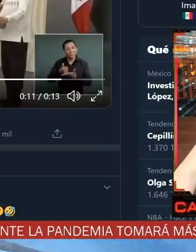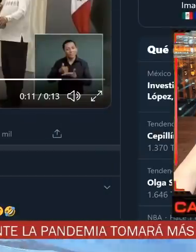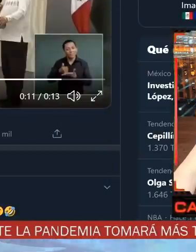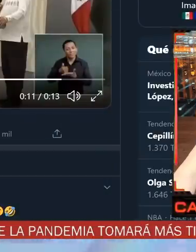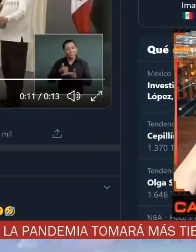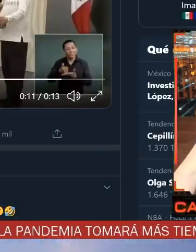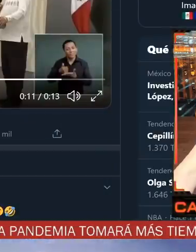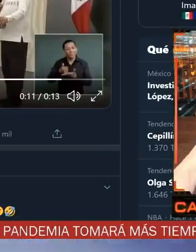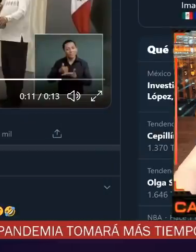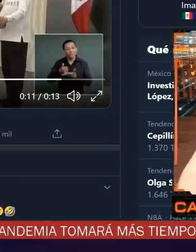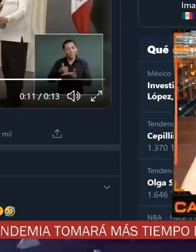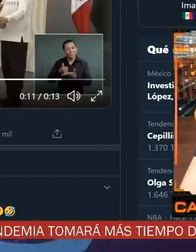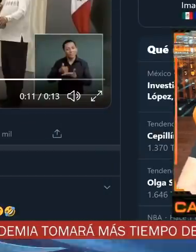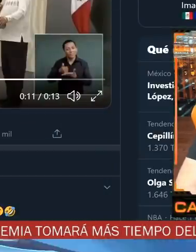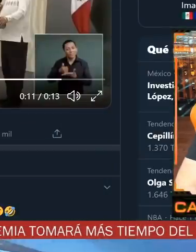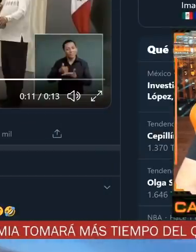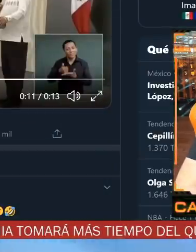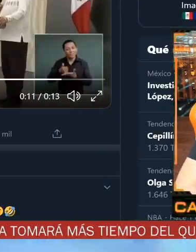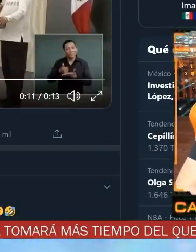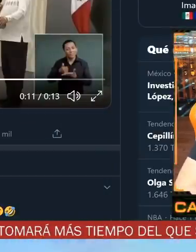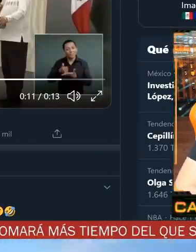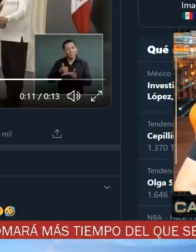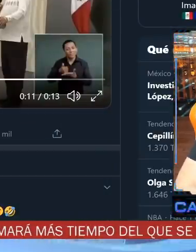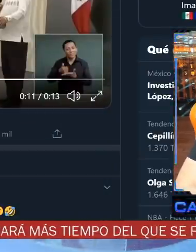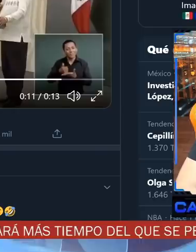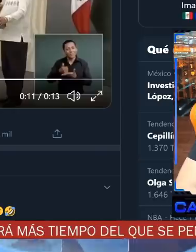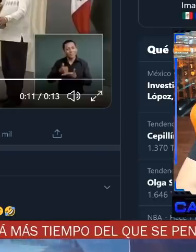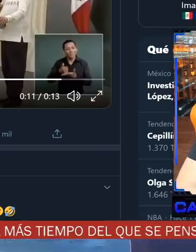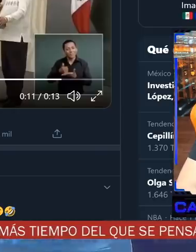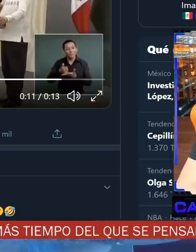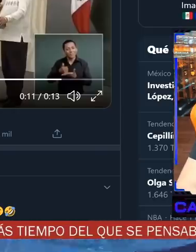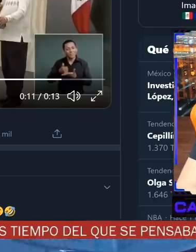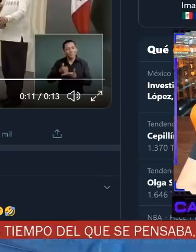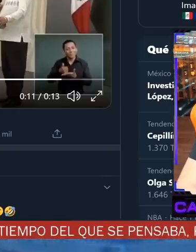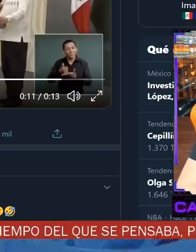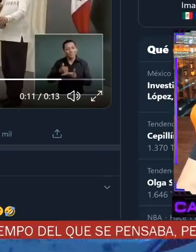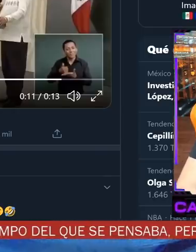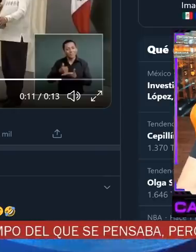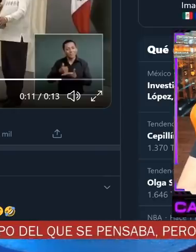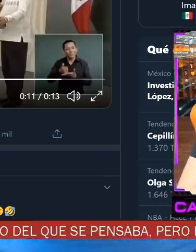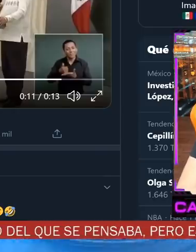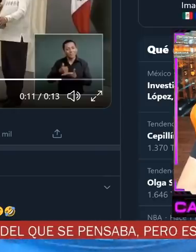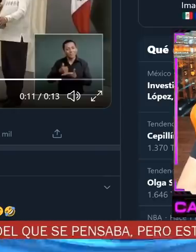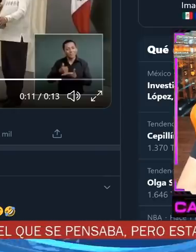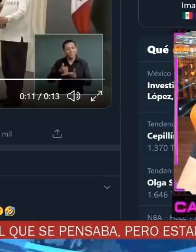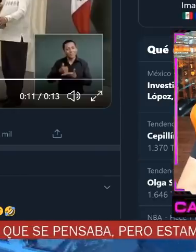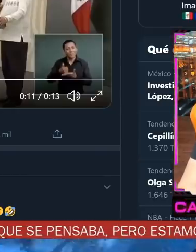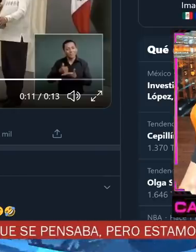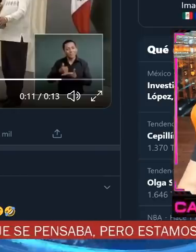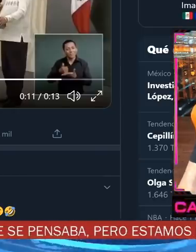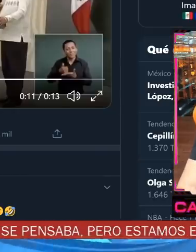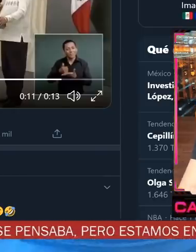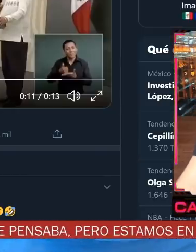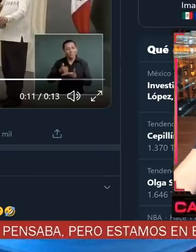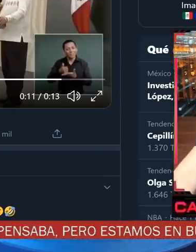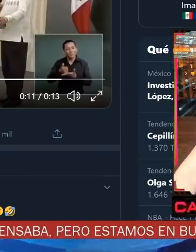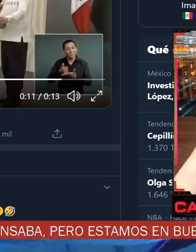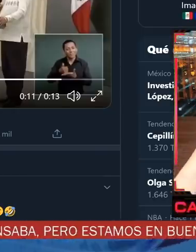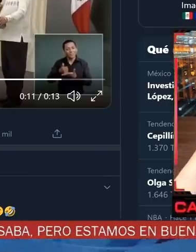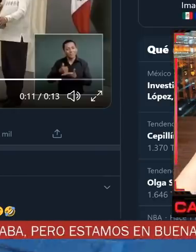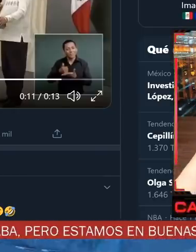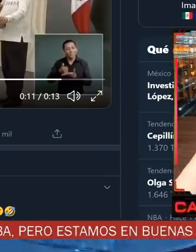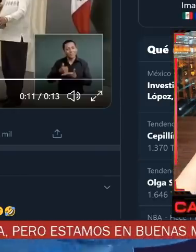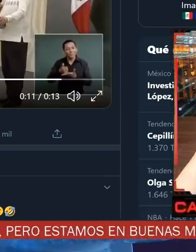ventral del río el presidente dijo que no mentir no robar y no traicionar eso ayuda mucho a que uno no